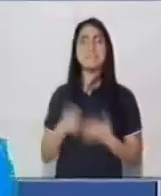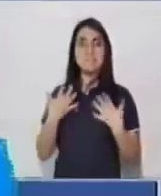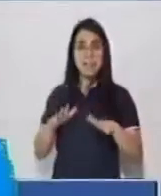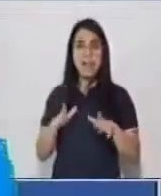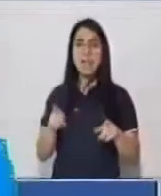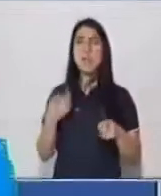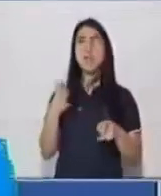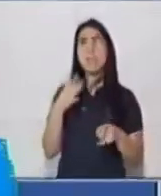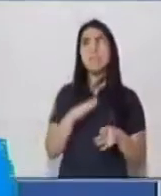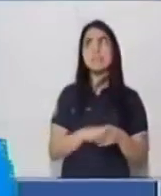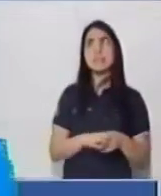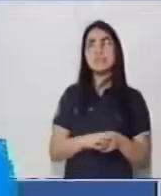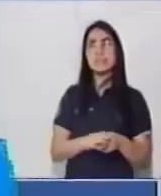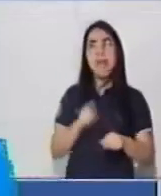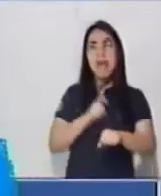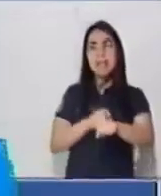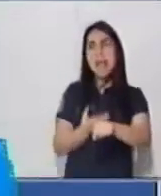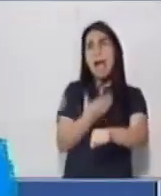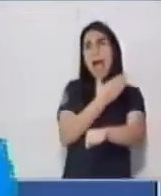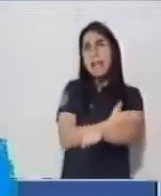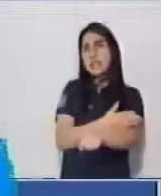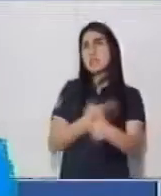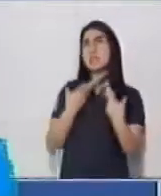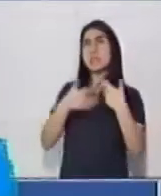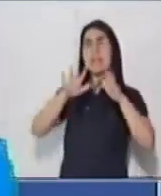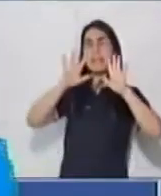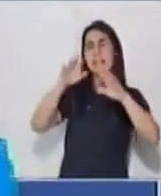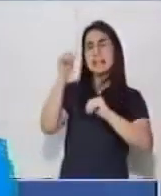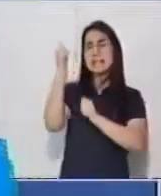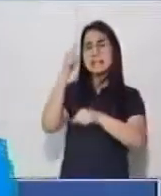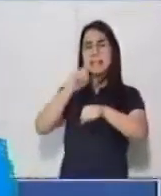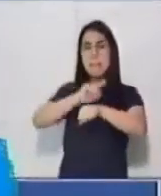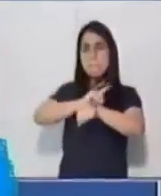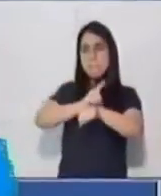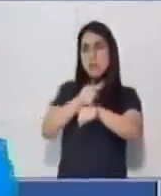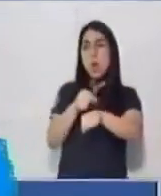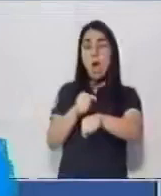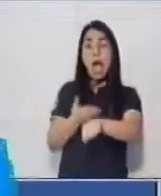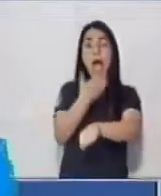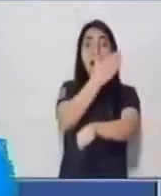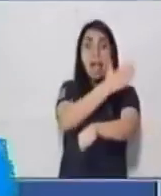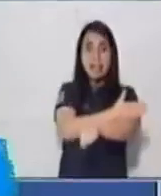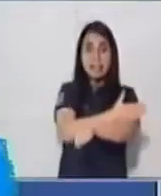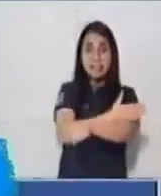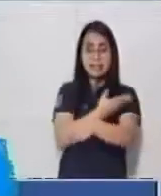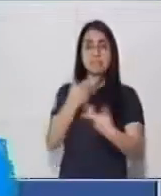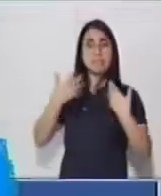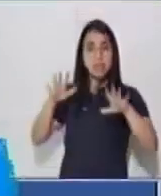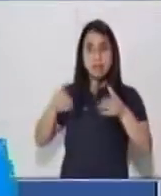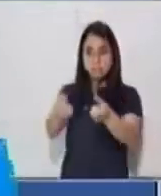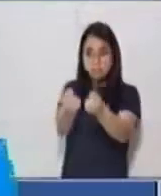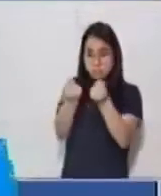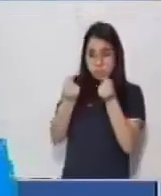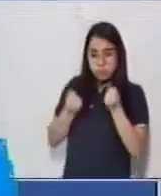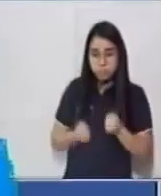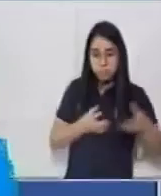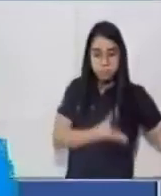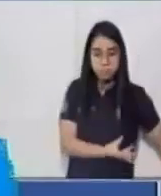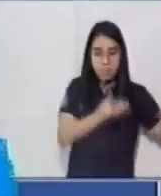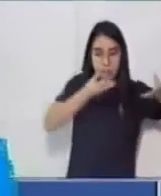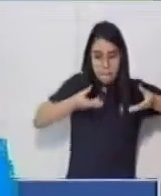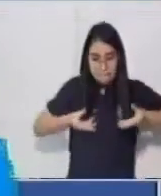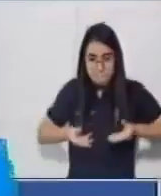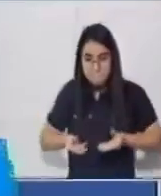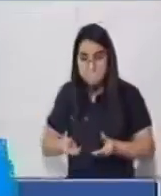45 minutos. Otro dato importante y un tip es que no podemos estar abriendo el horno a cada momento. ¿Por qué? Porque entonces